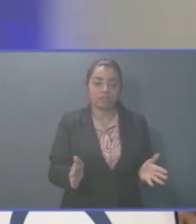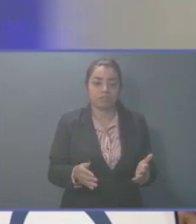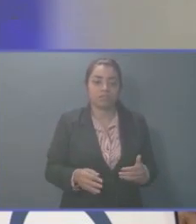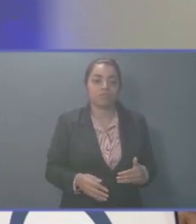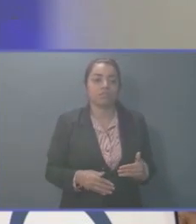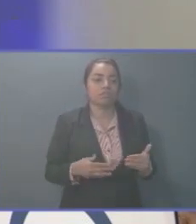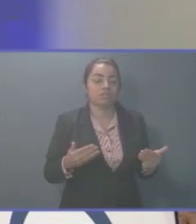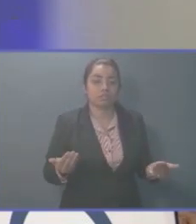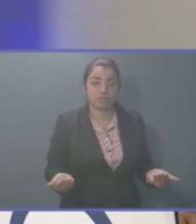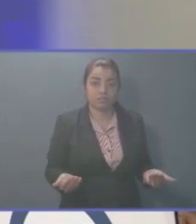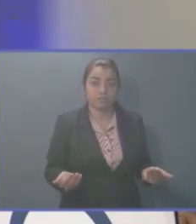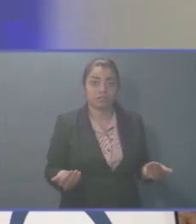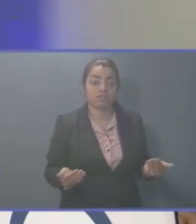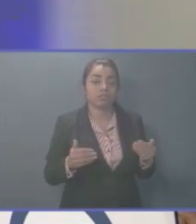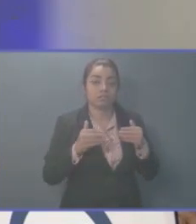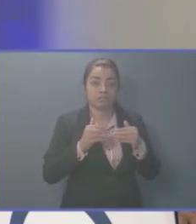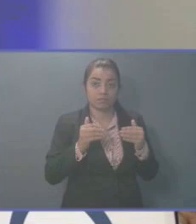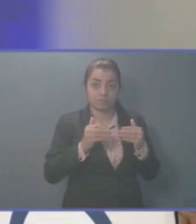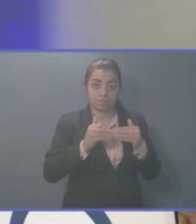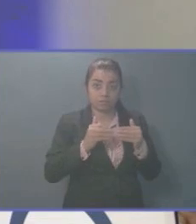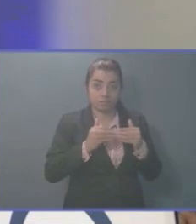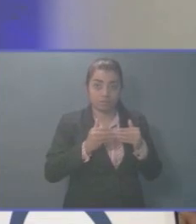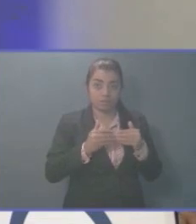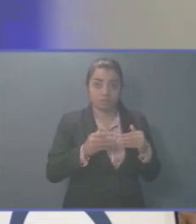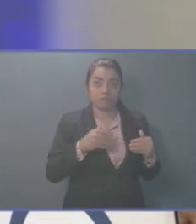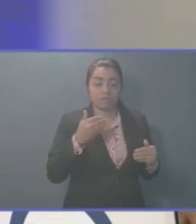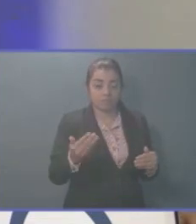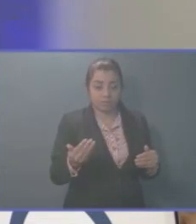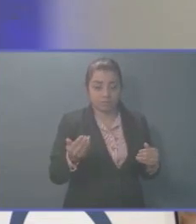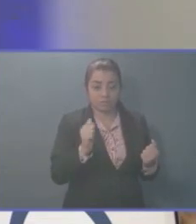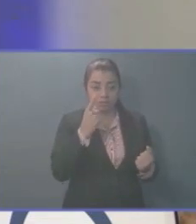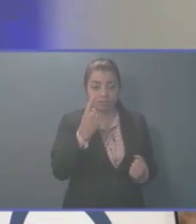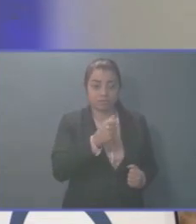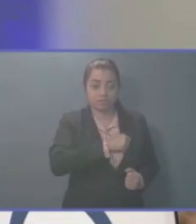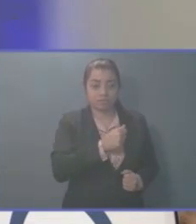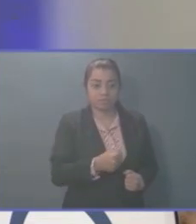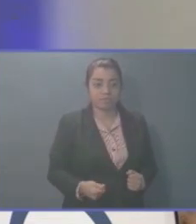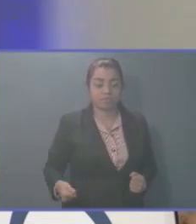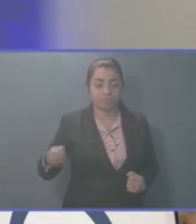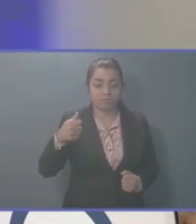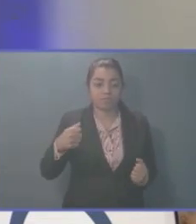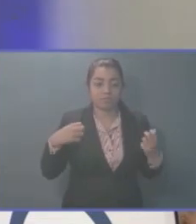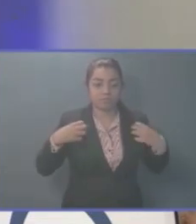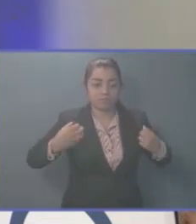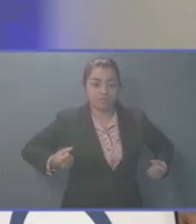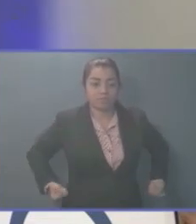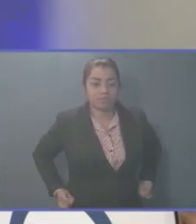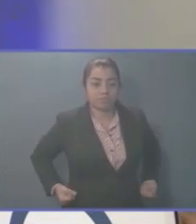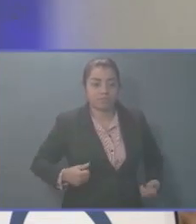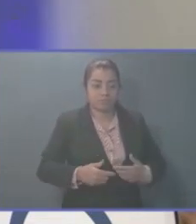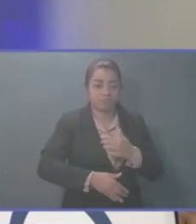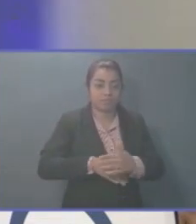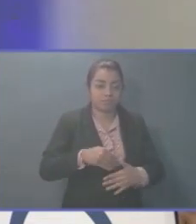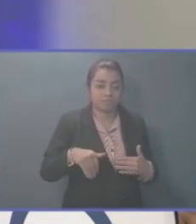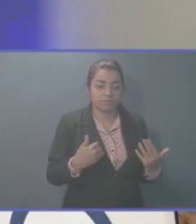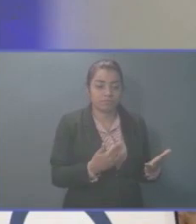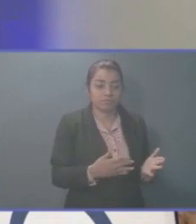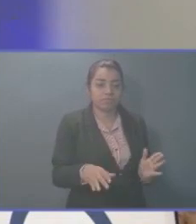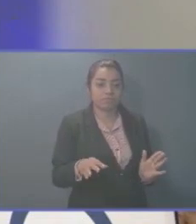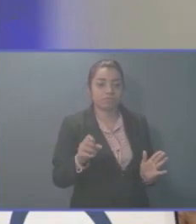¿No habrá ahí conflicto también después de que ha sido un funcionario del gobierno el que se nombre en el